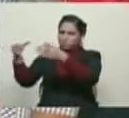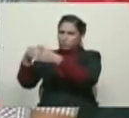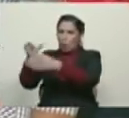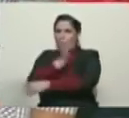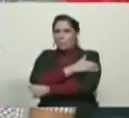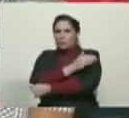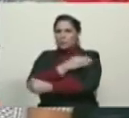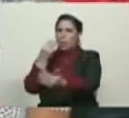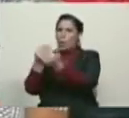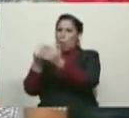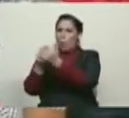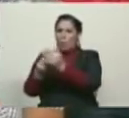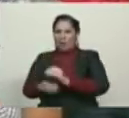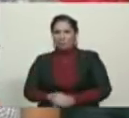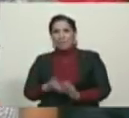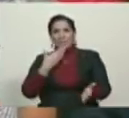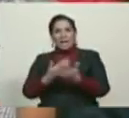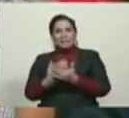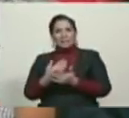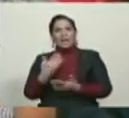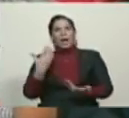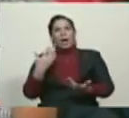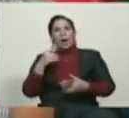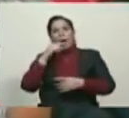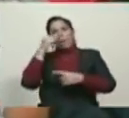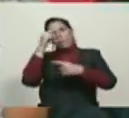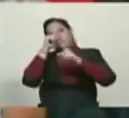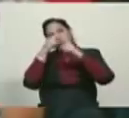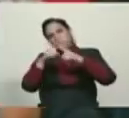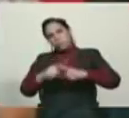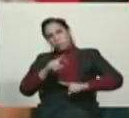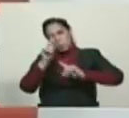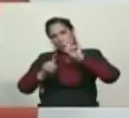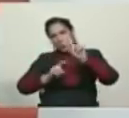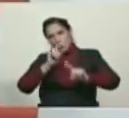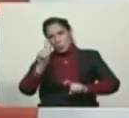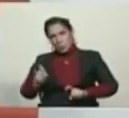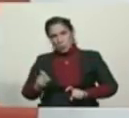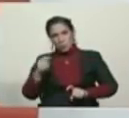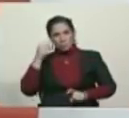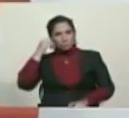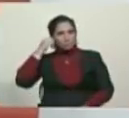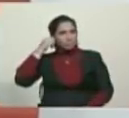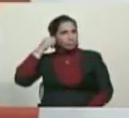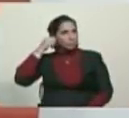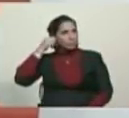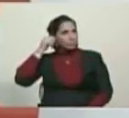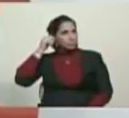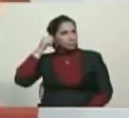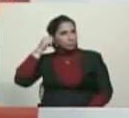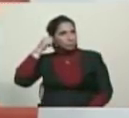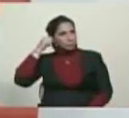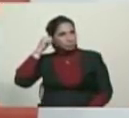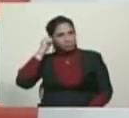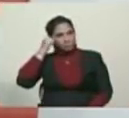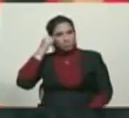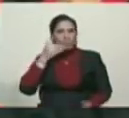a una cosa que se llama encuestadoras, que son, no son otra cosa que unos vividores. Gracias,